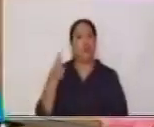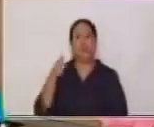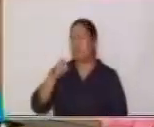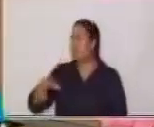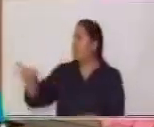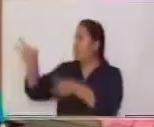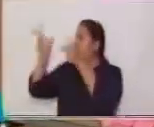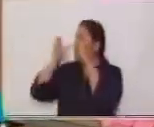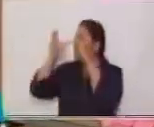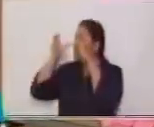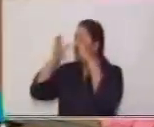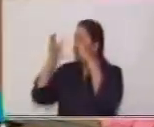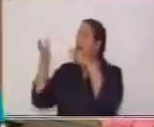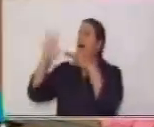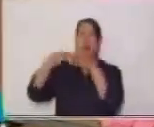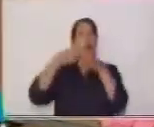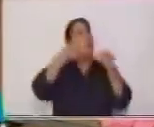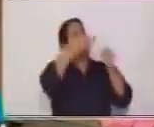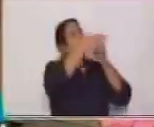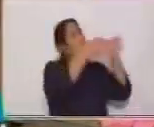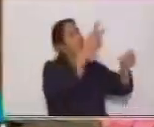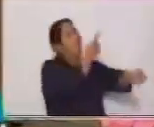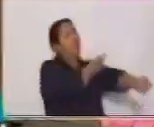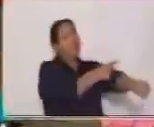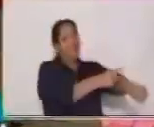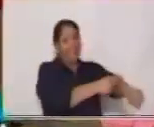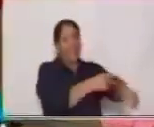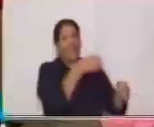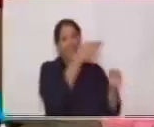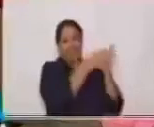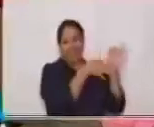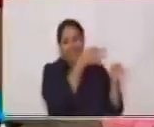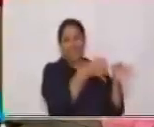puedes narrar, pero también interpretar si otra persona te las cuenta.